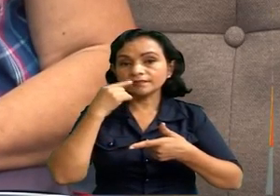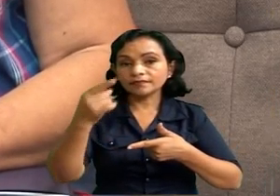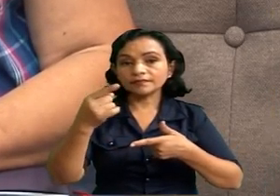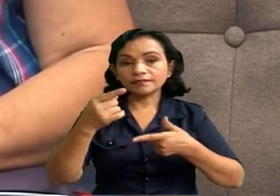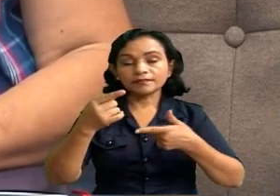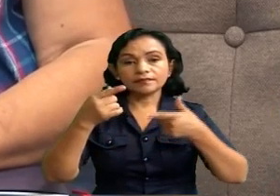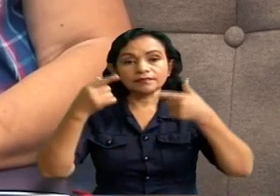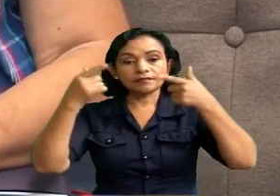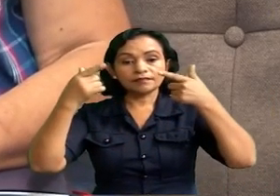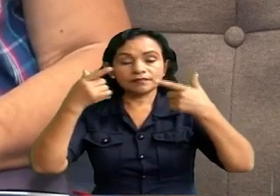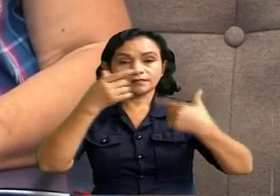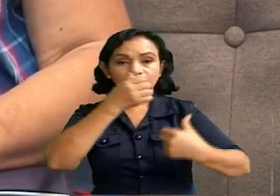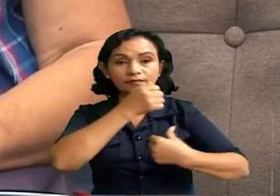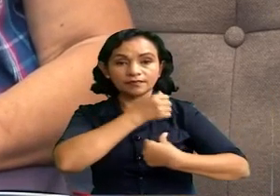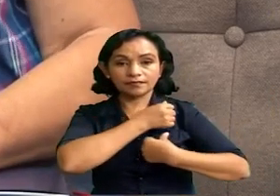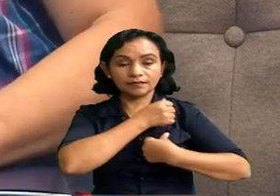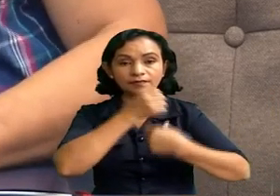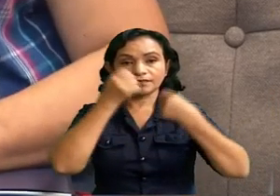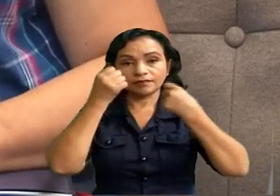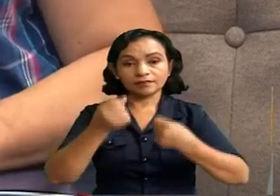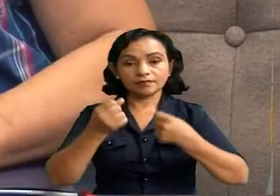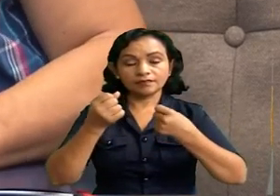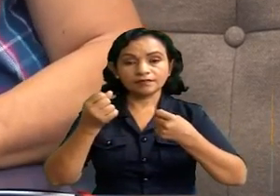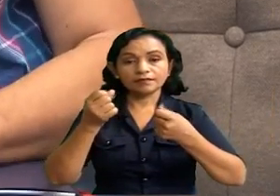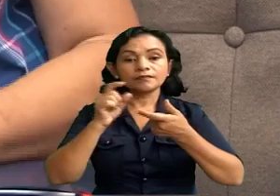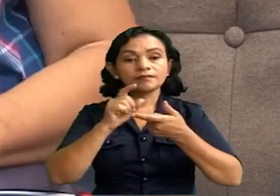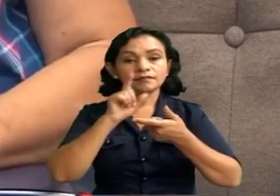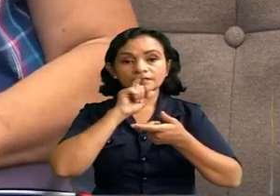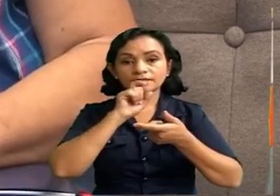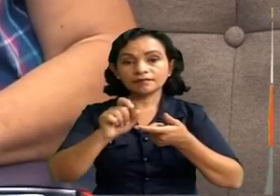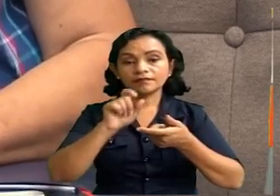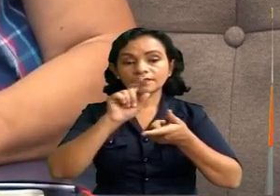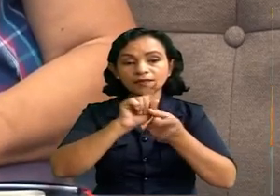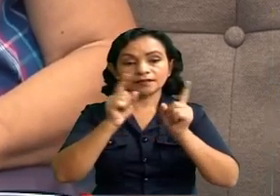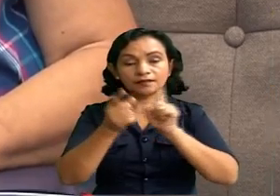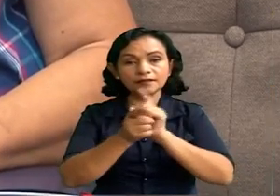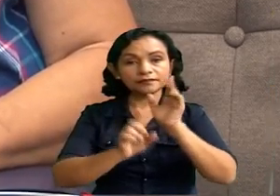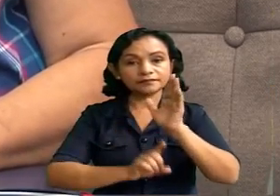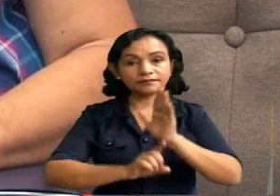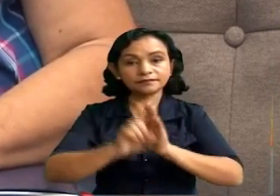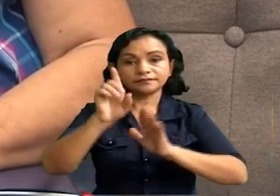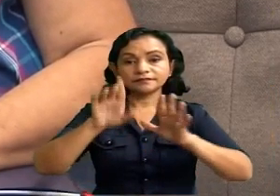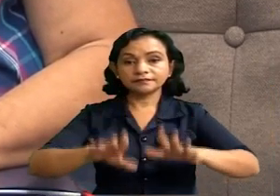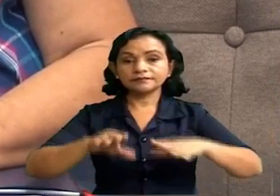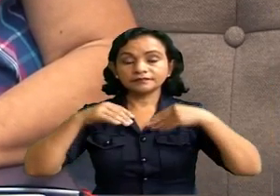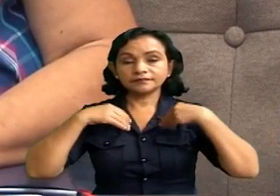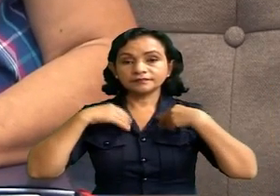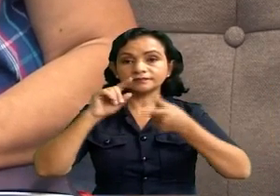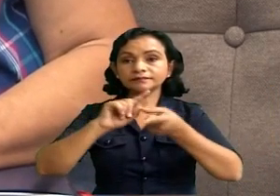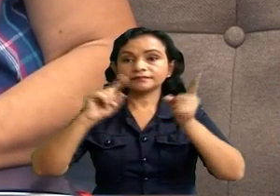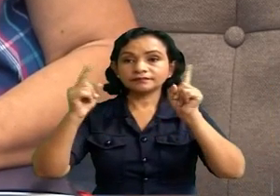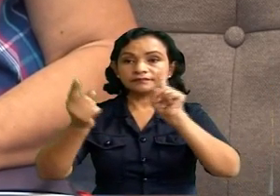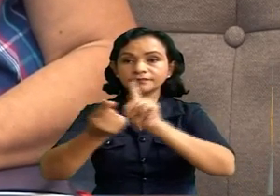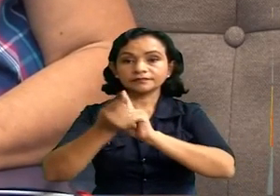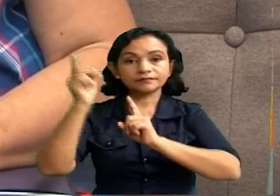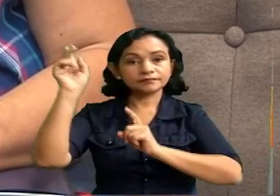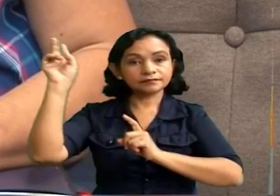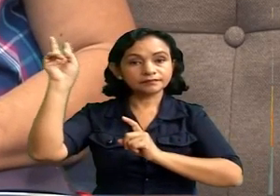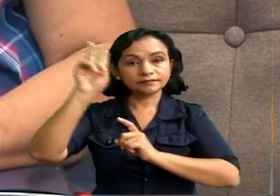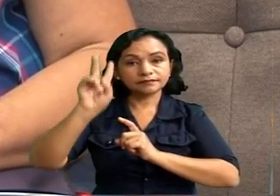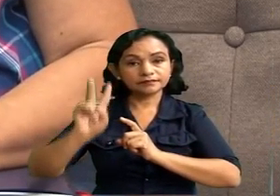un soldado revolucionario, un soldado revolucionario que asume los cambios en Venezuela y comienza